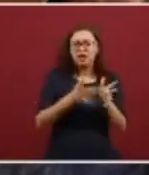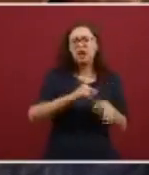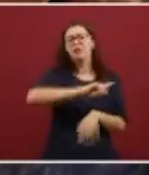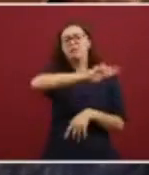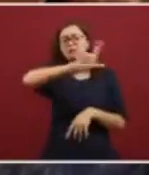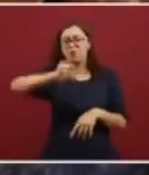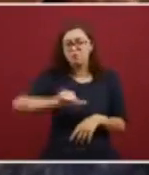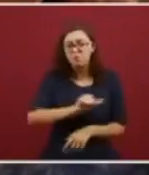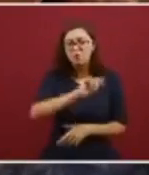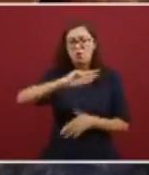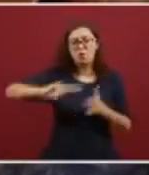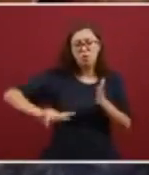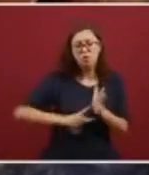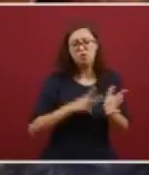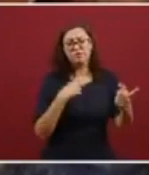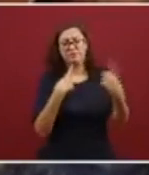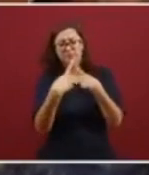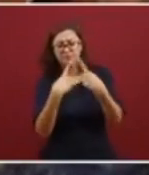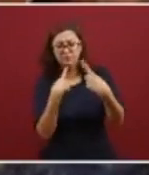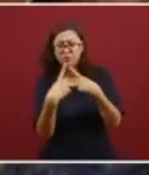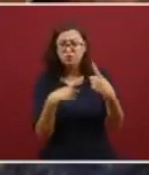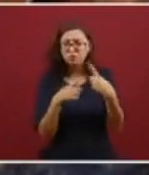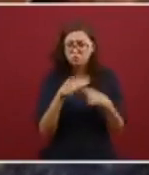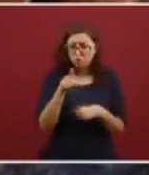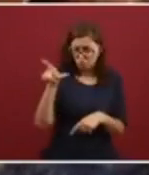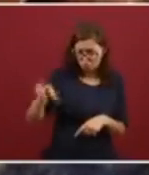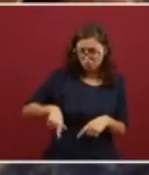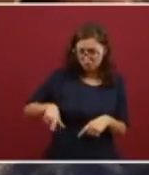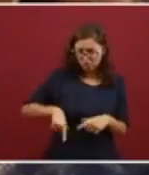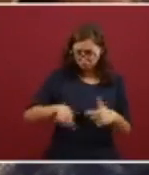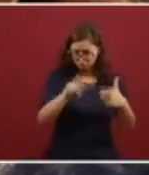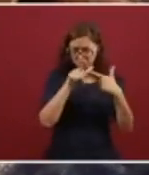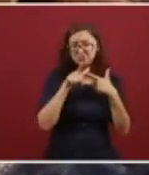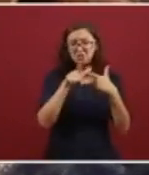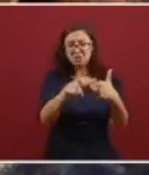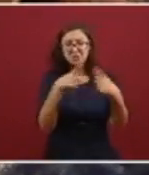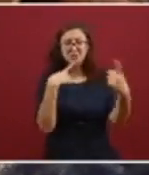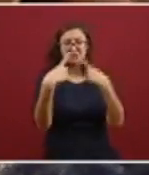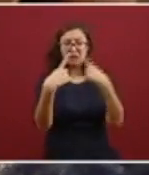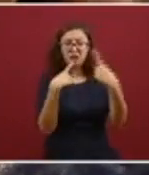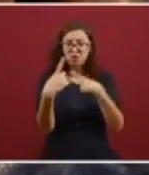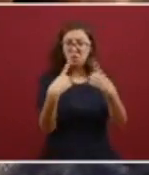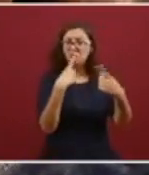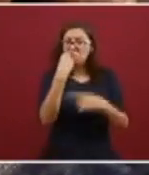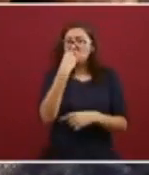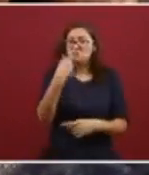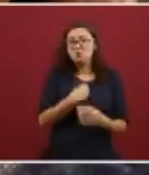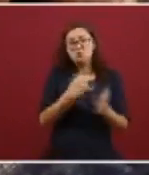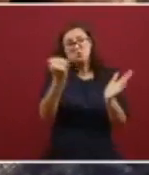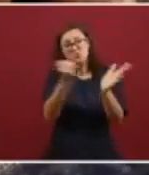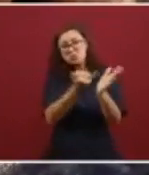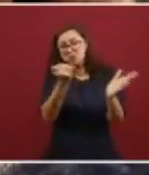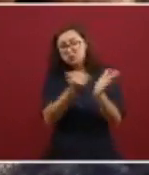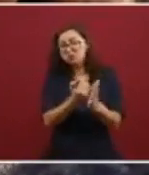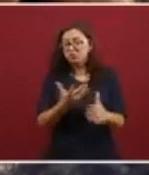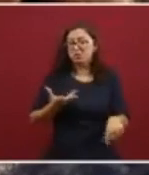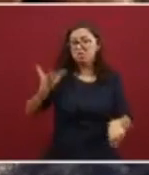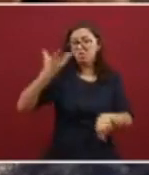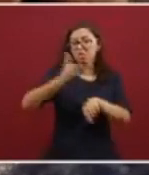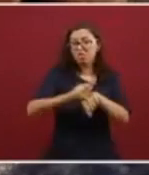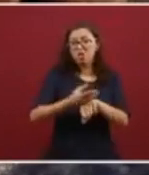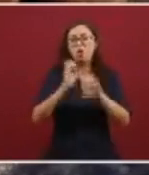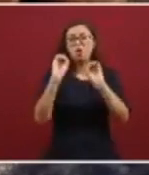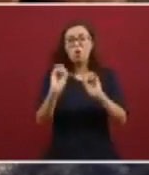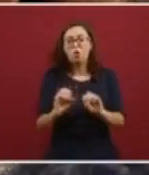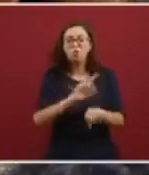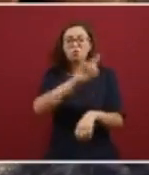negociar, seguir este camino del diálogo, aunque ya se hayan impuesto las tarifas, o recurrir, por ejemplo, a la revisión que